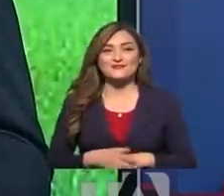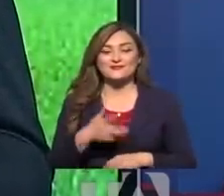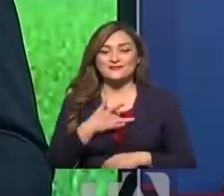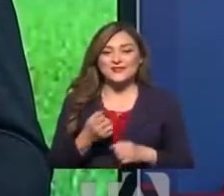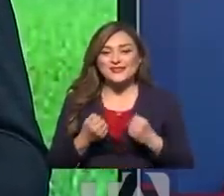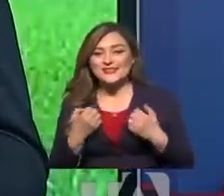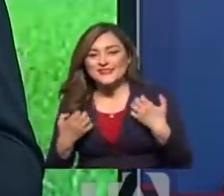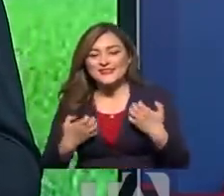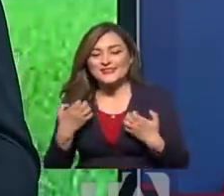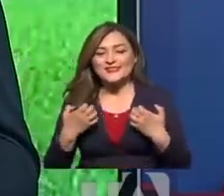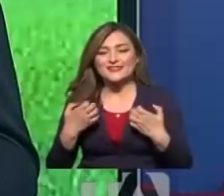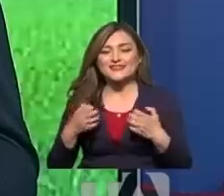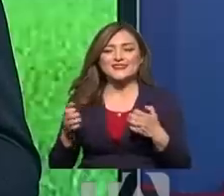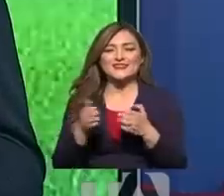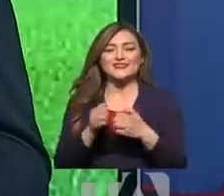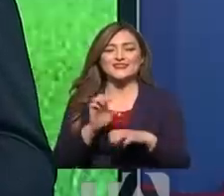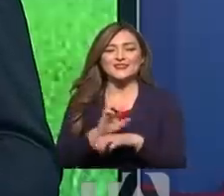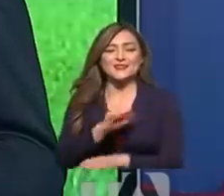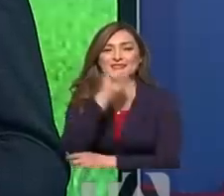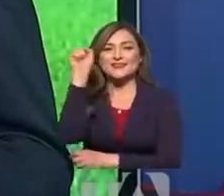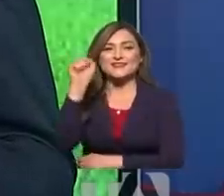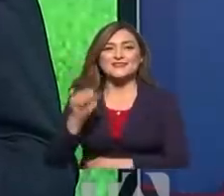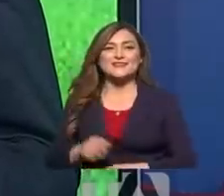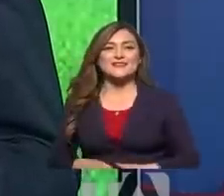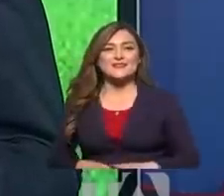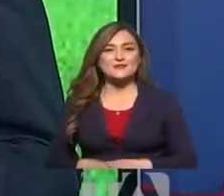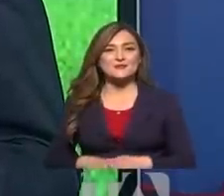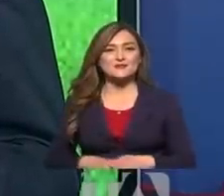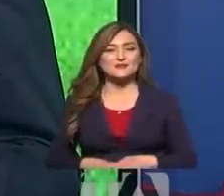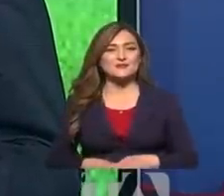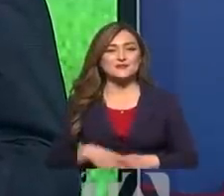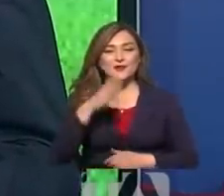y la victoria de Ecuador. Luisa María, buenas noches.